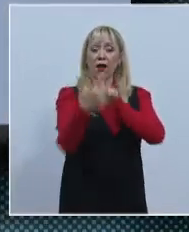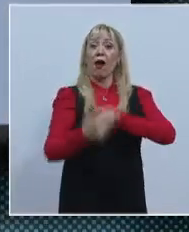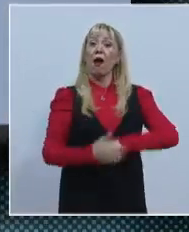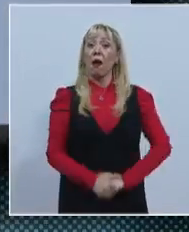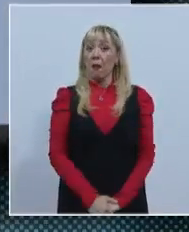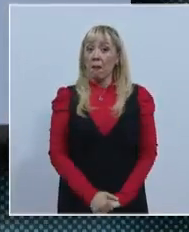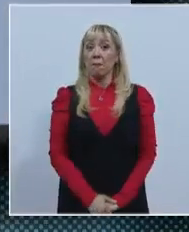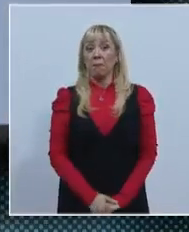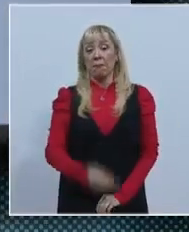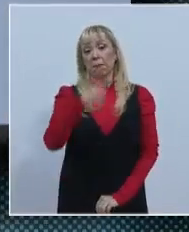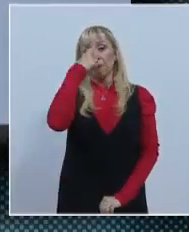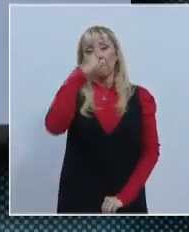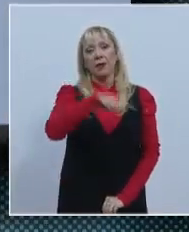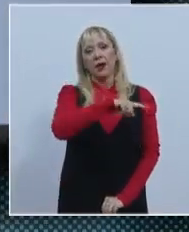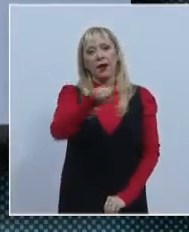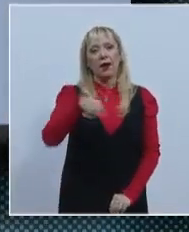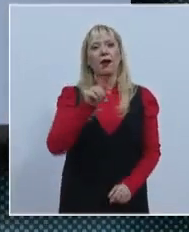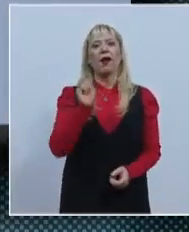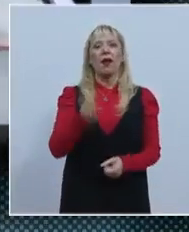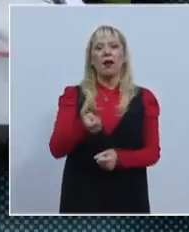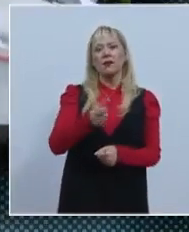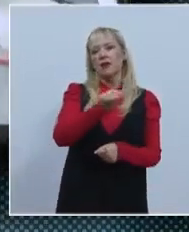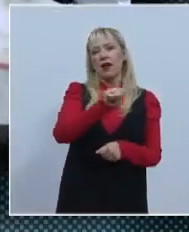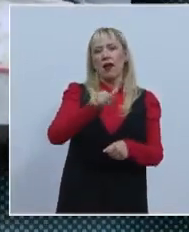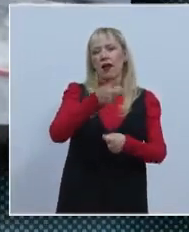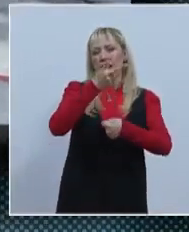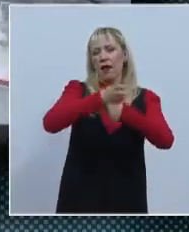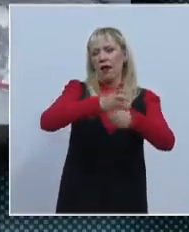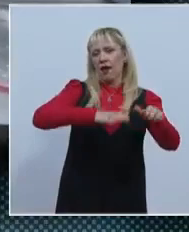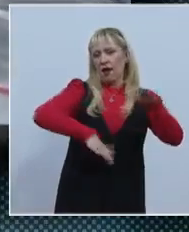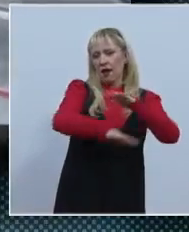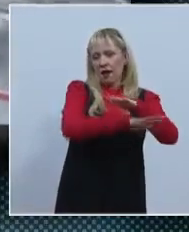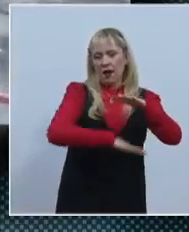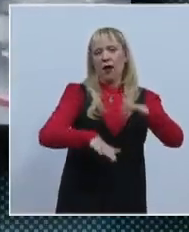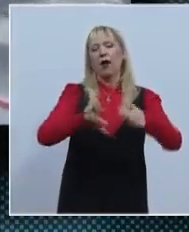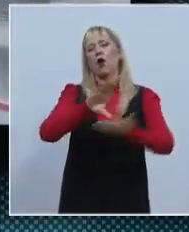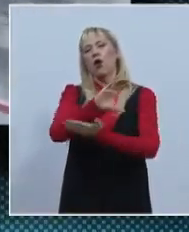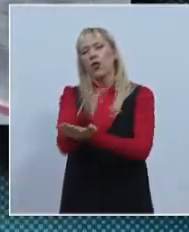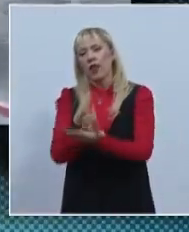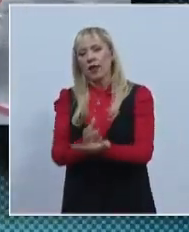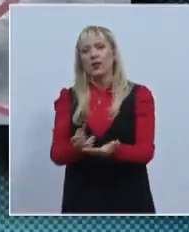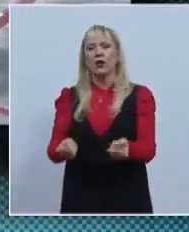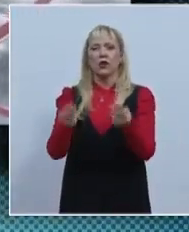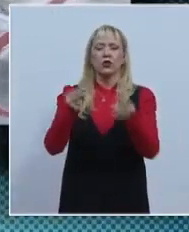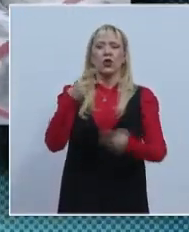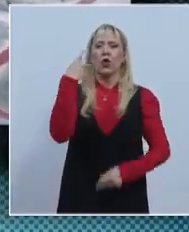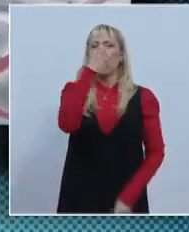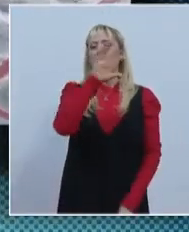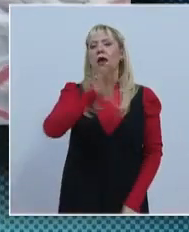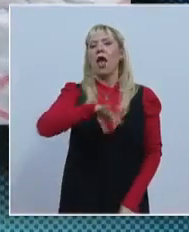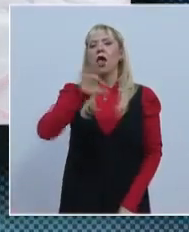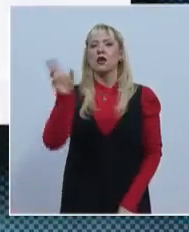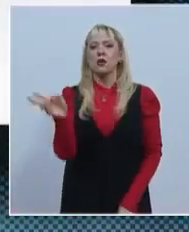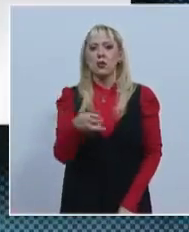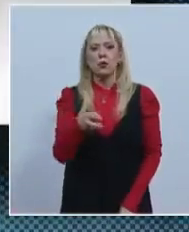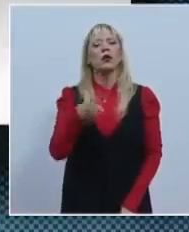que acerca los servicios de las salas de segunda instancia y los juzgados mercantiles orales de Cancún en el